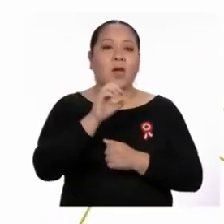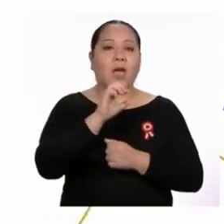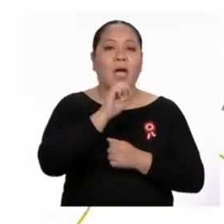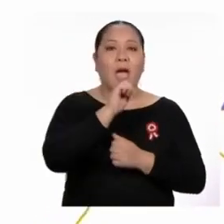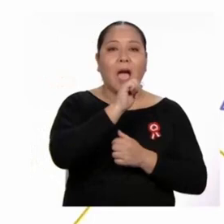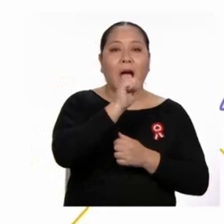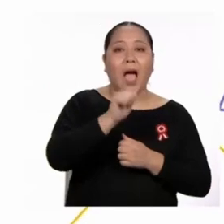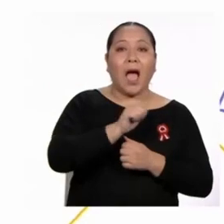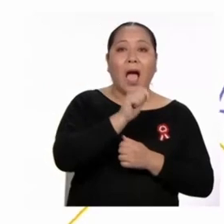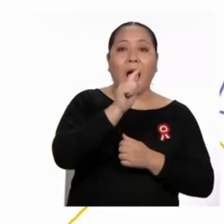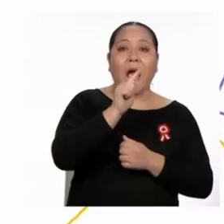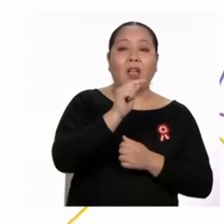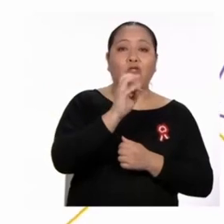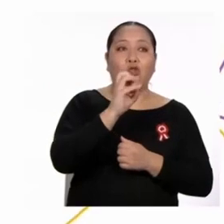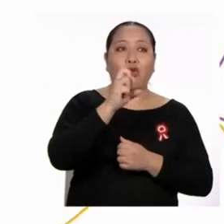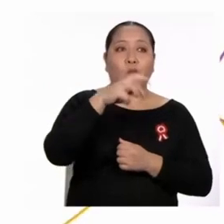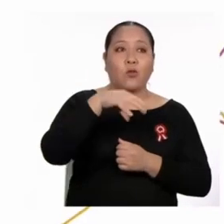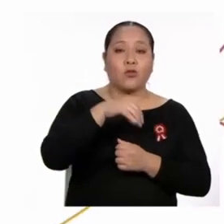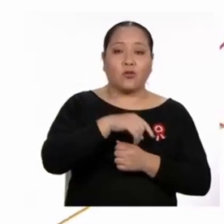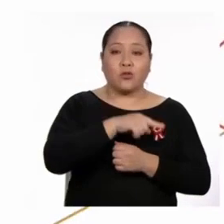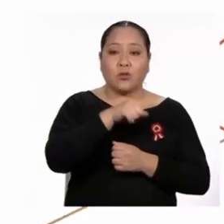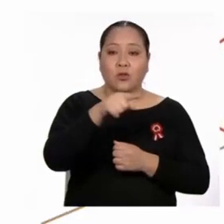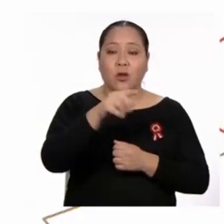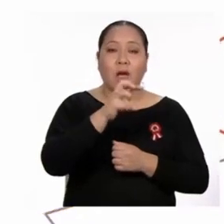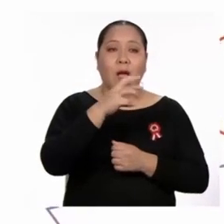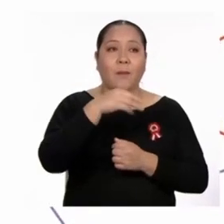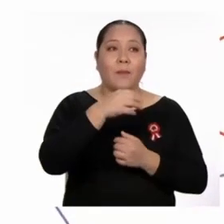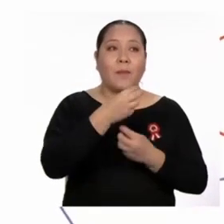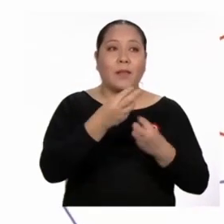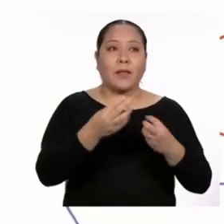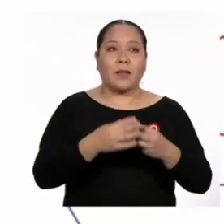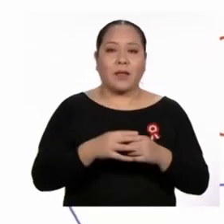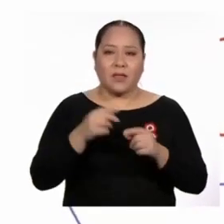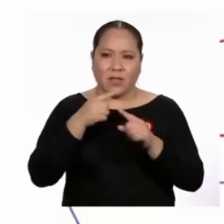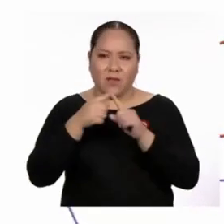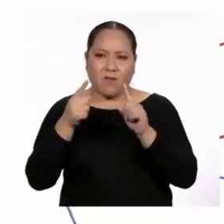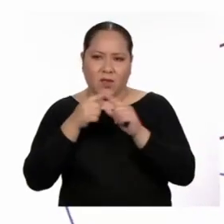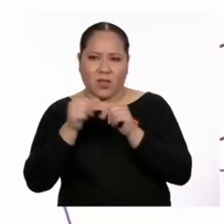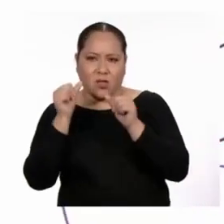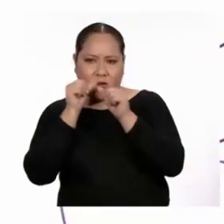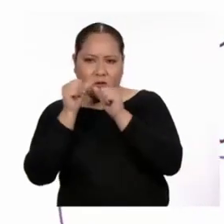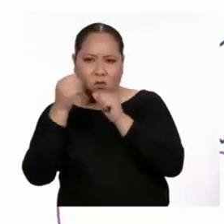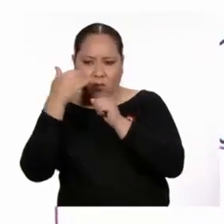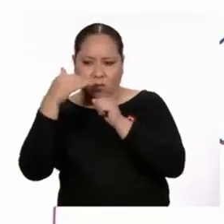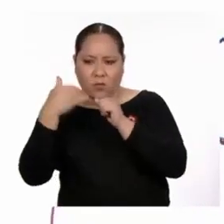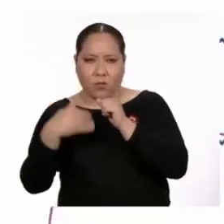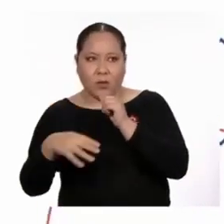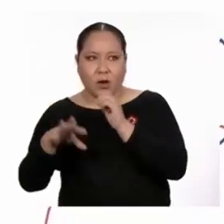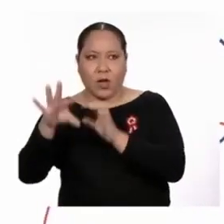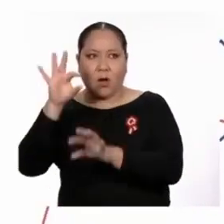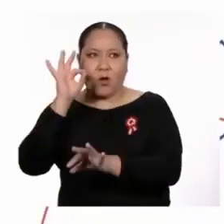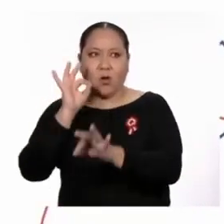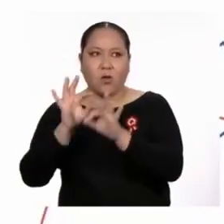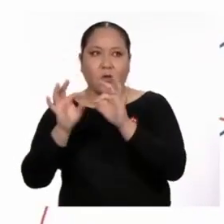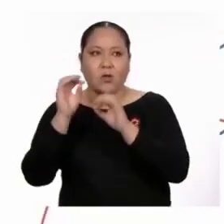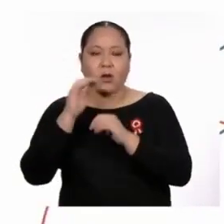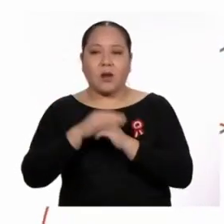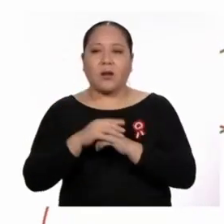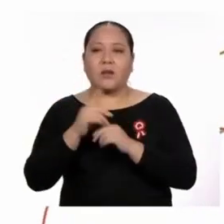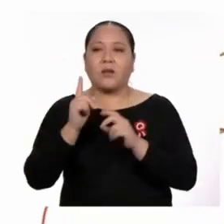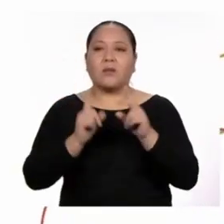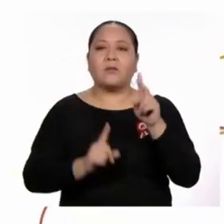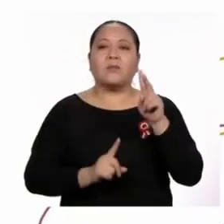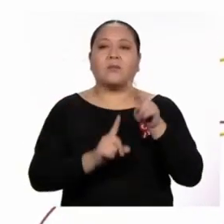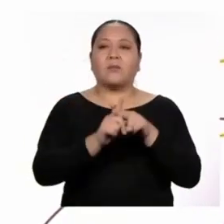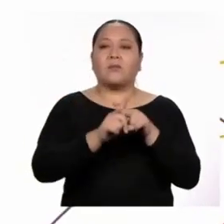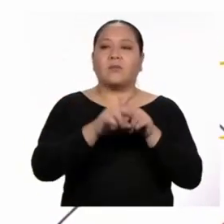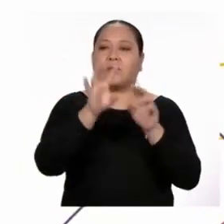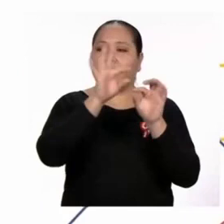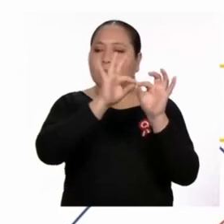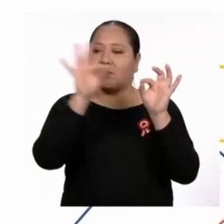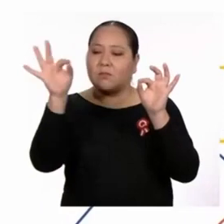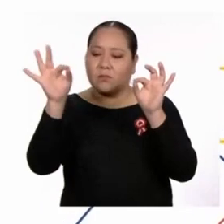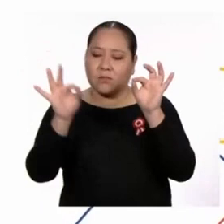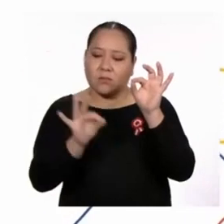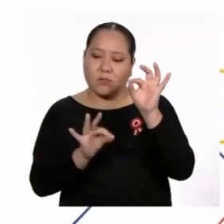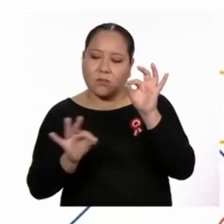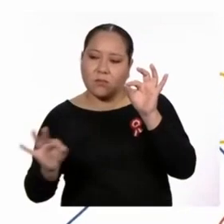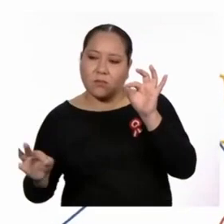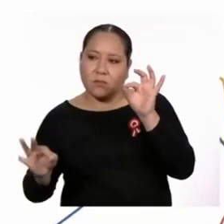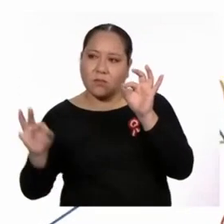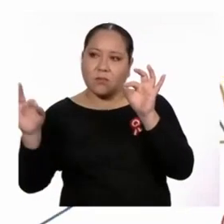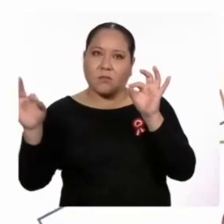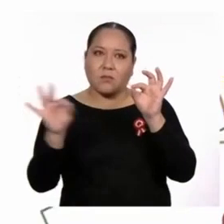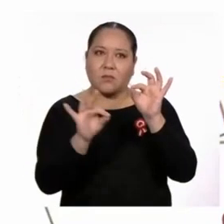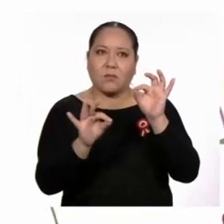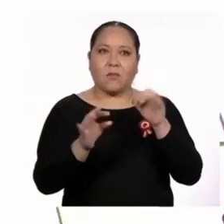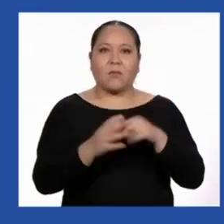materia. A pesar de que existen diversos algoritmos para tratar de encontrarlos, su aparición es aleatoria,